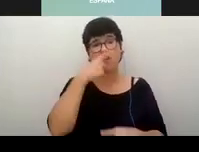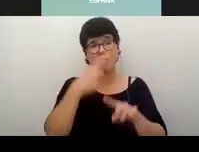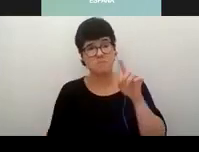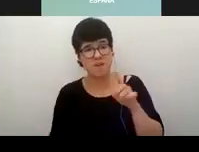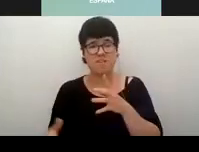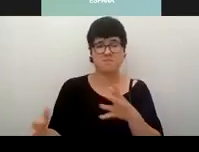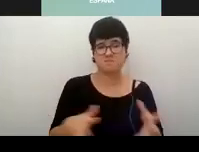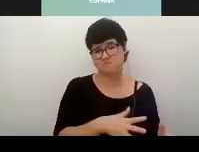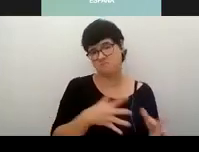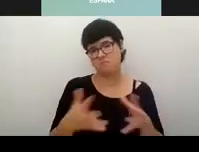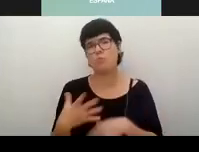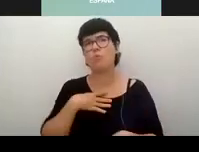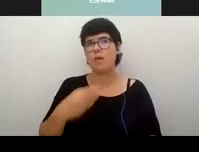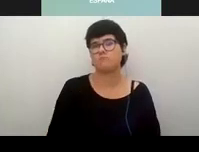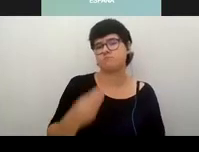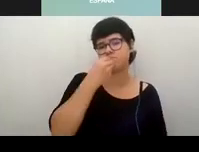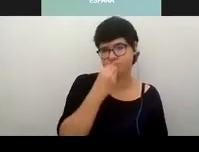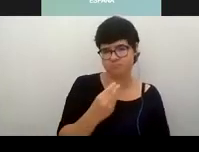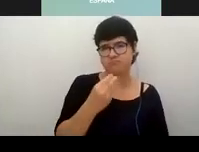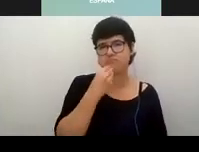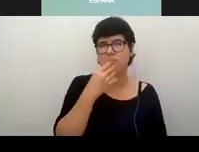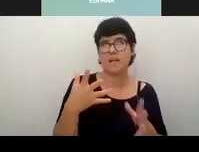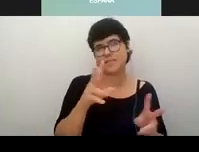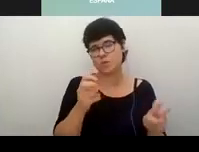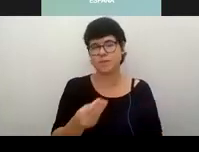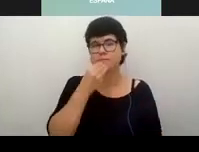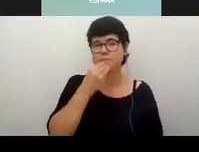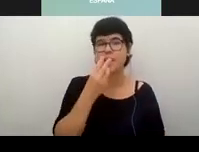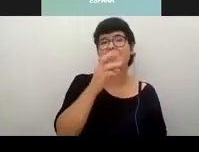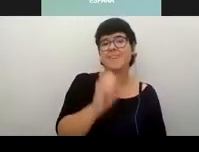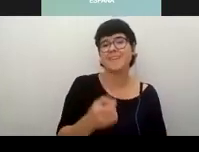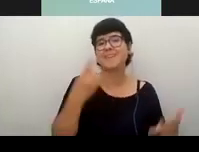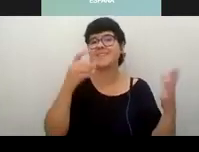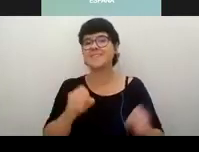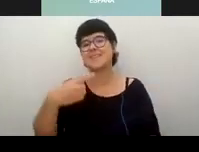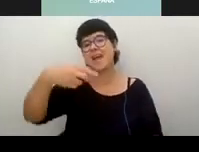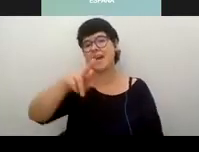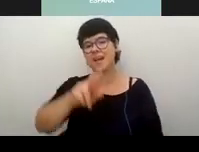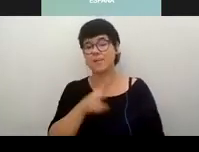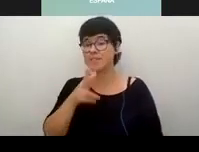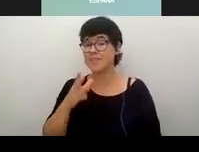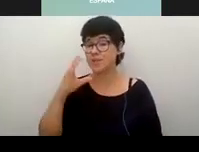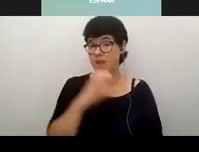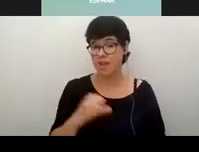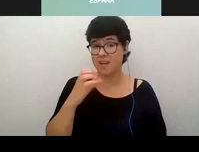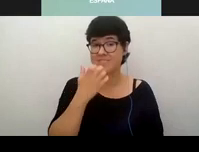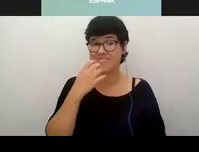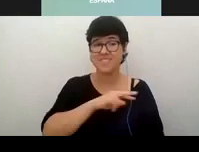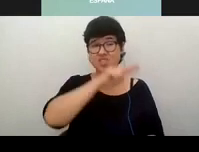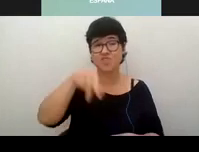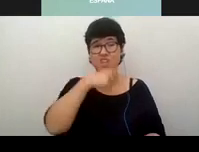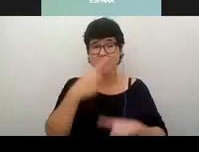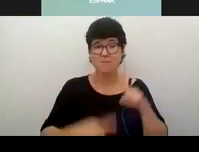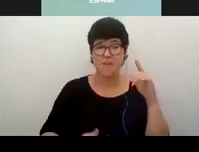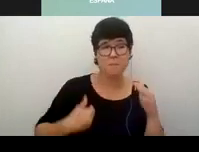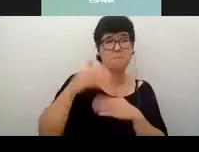entre comillas meternos, entre 30 y 60 gramos de hidratos de carbono. Y si dura más de 2 horas y media, podemos meter hasta